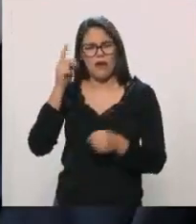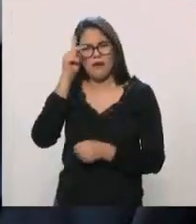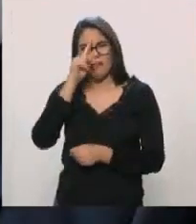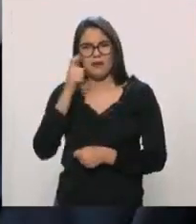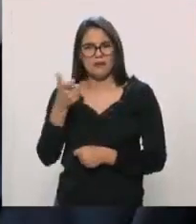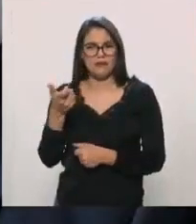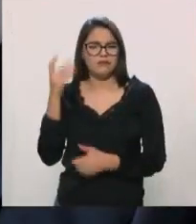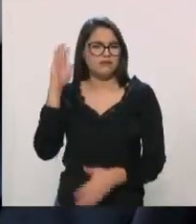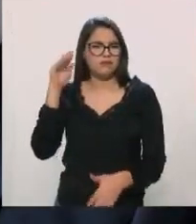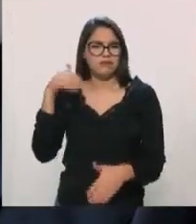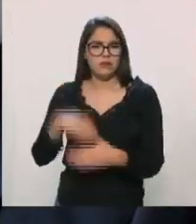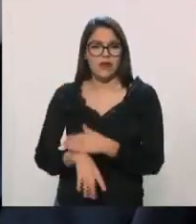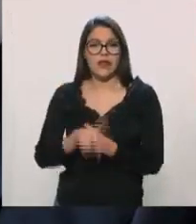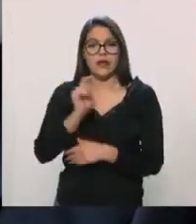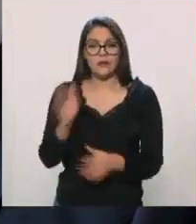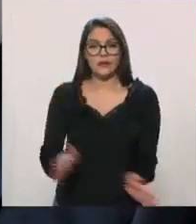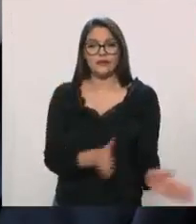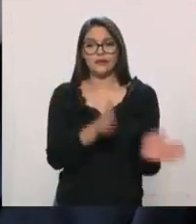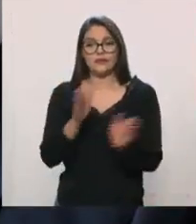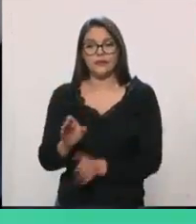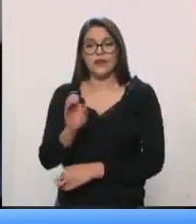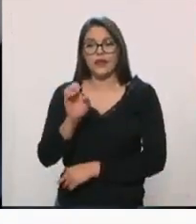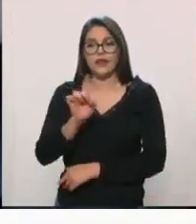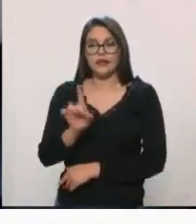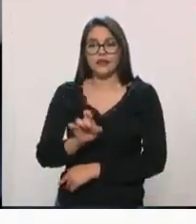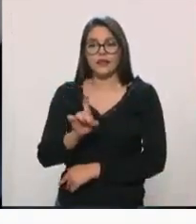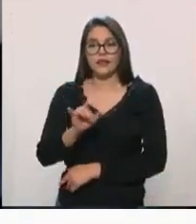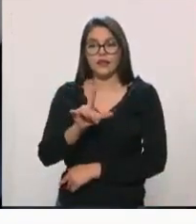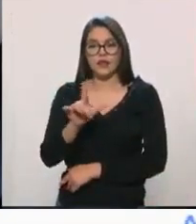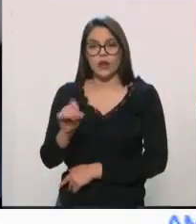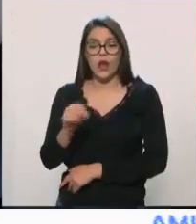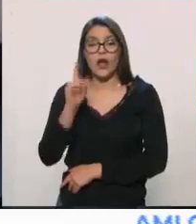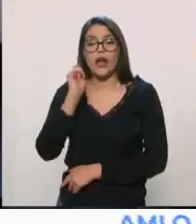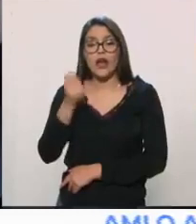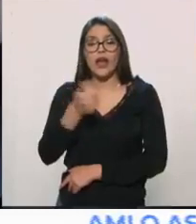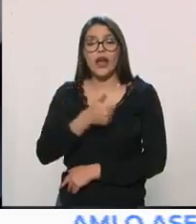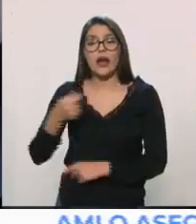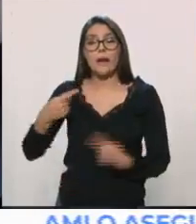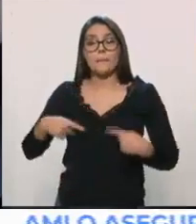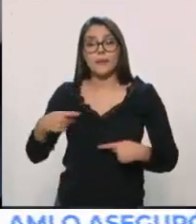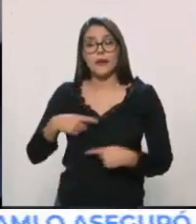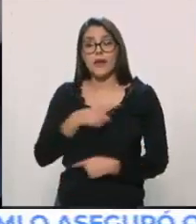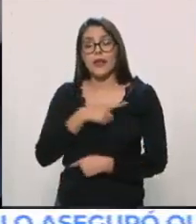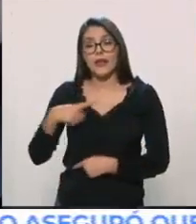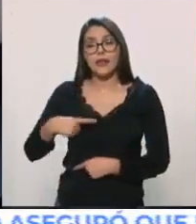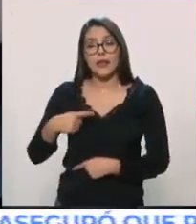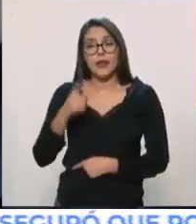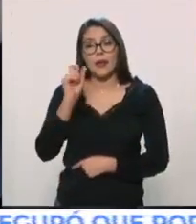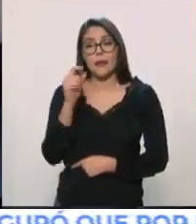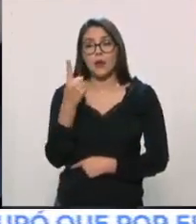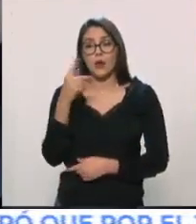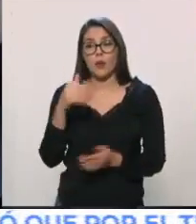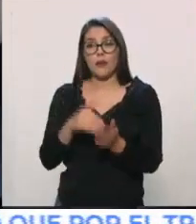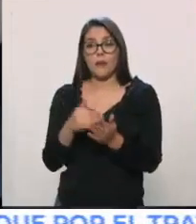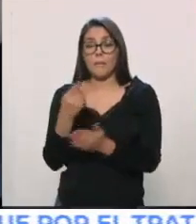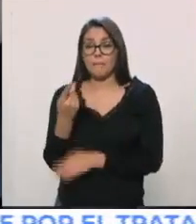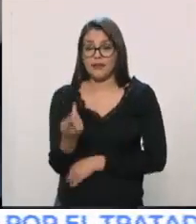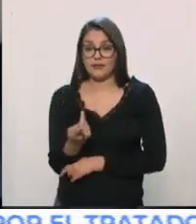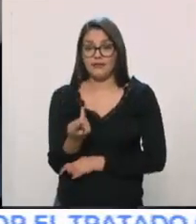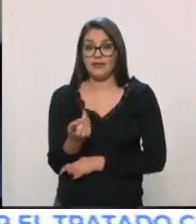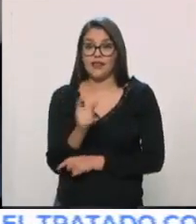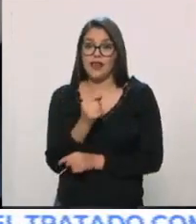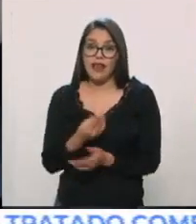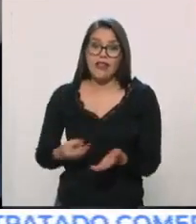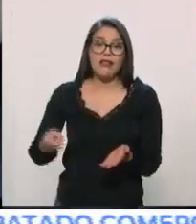Al final de la administración de Ernesto Zedillo, en el 2000, cada mexicano debía 21,000 pesos. La deuda se había triplicado básicamente por